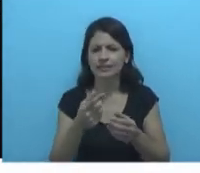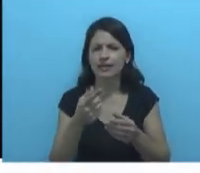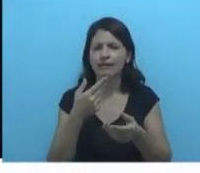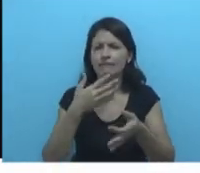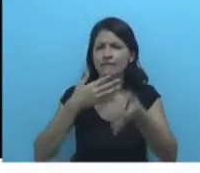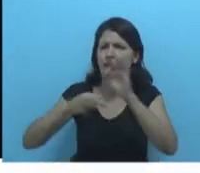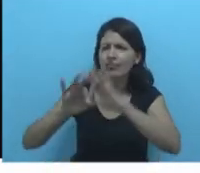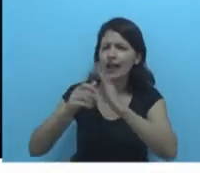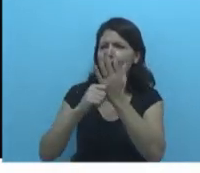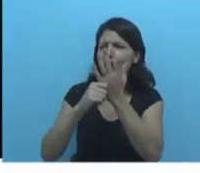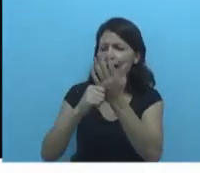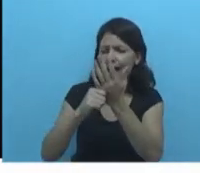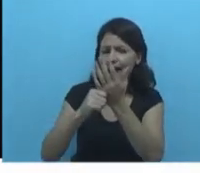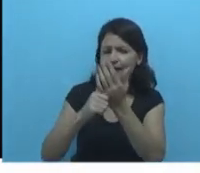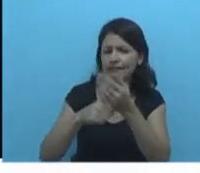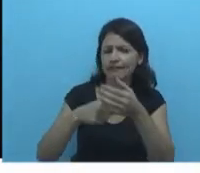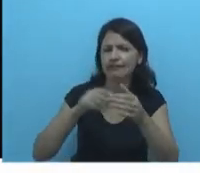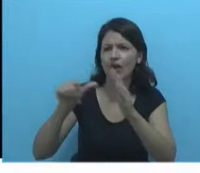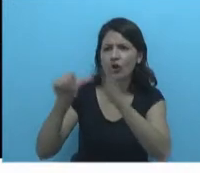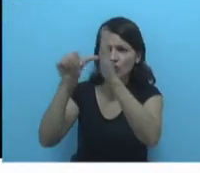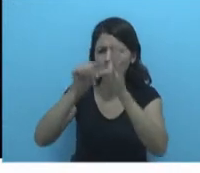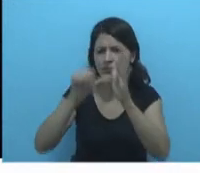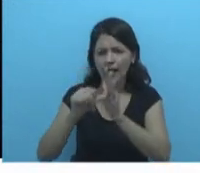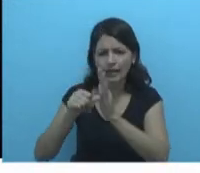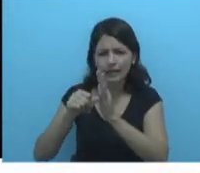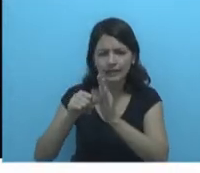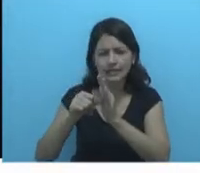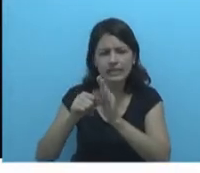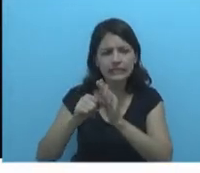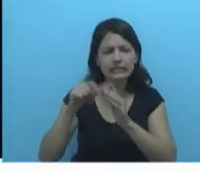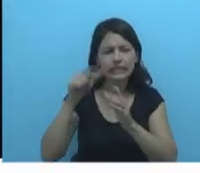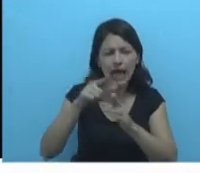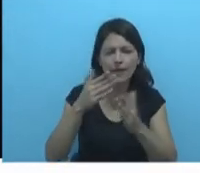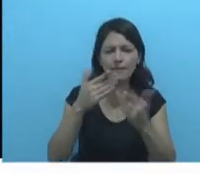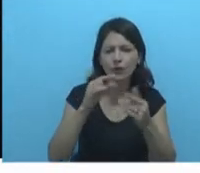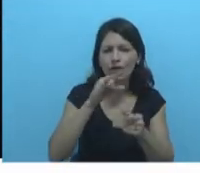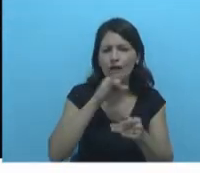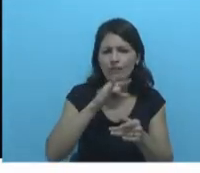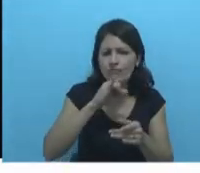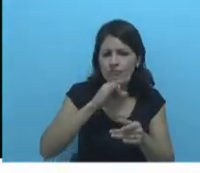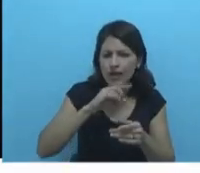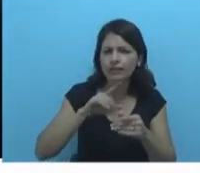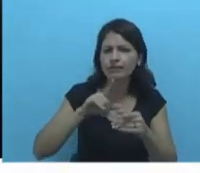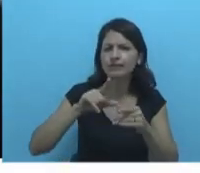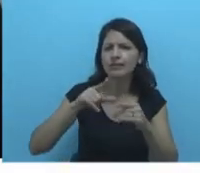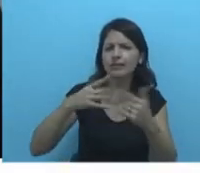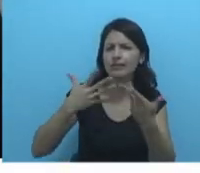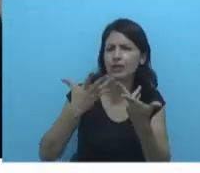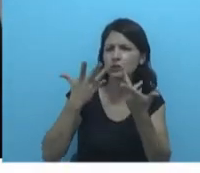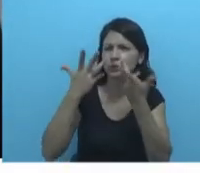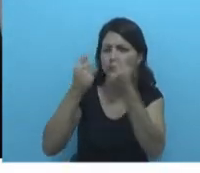las cuentas que le pasaban a un Estado que estaba colonizado a favor de los frigoríficos internacionales.